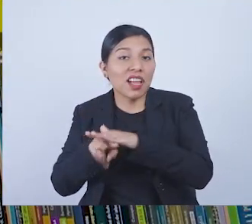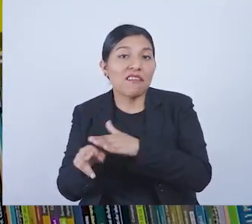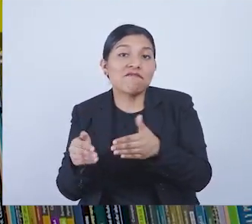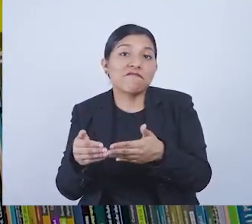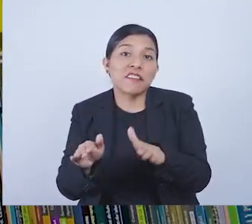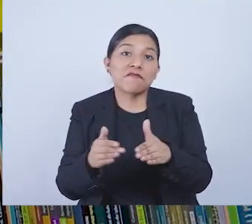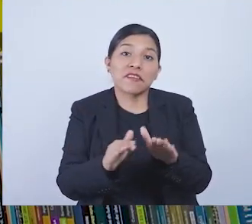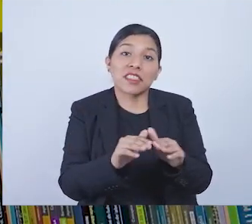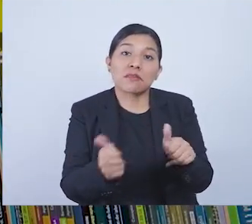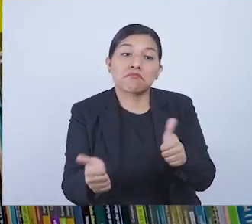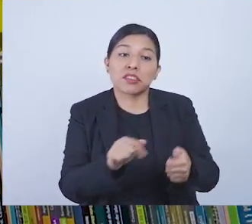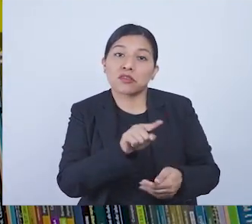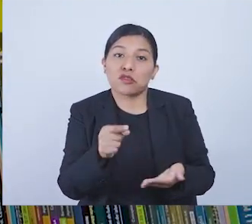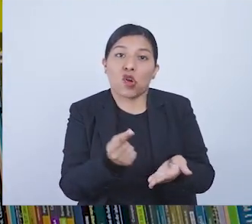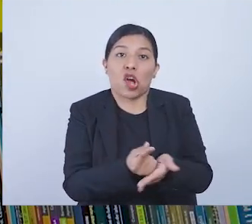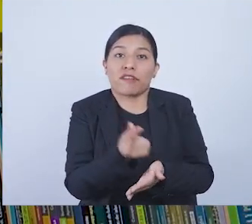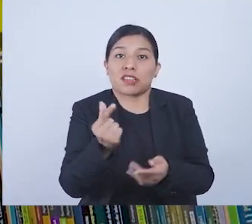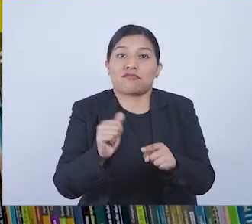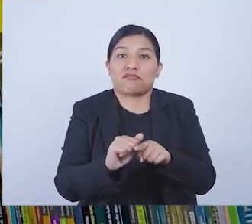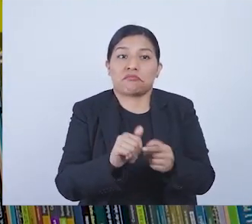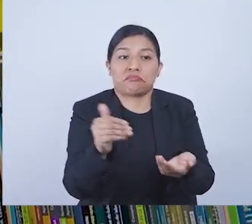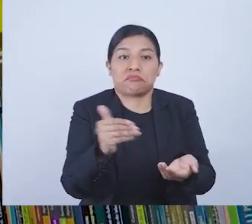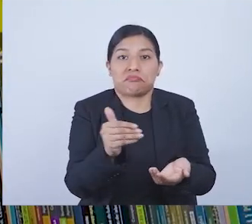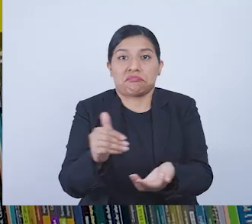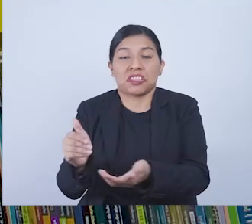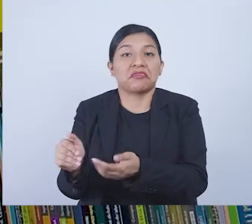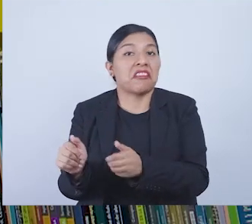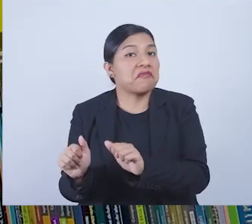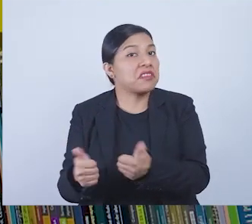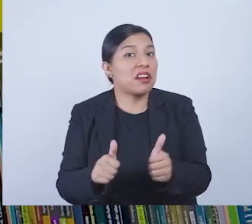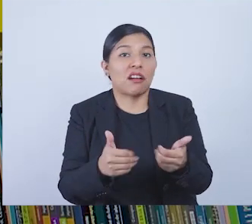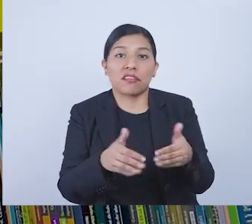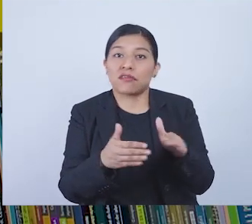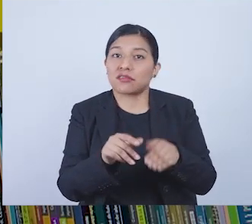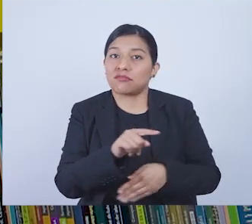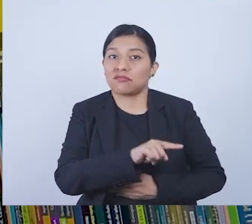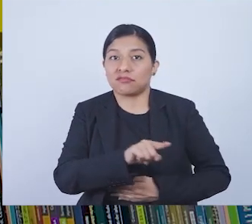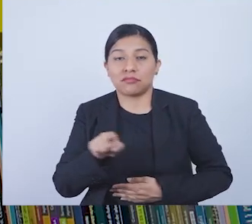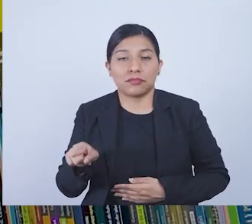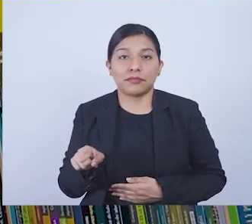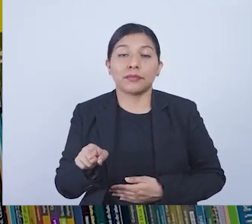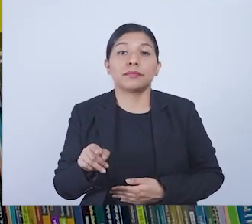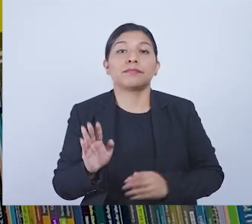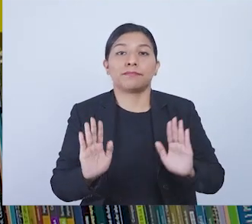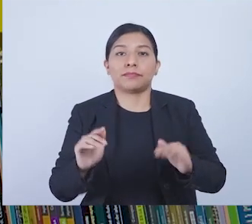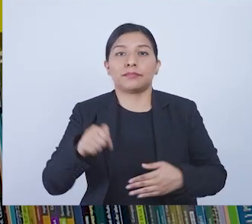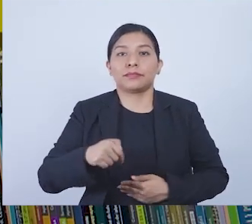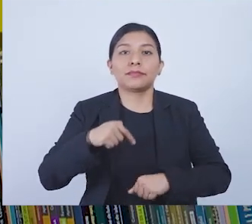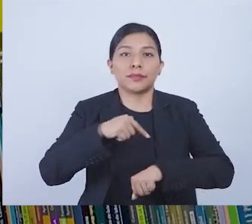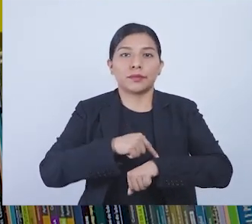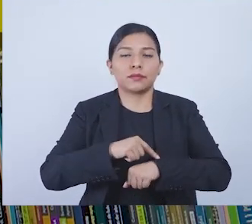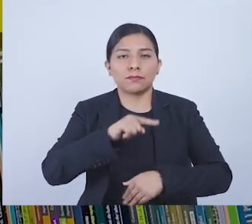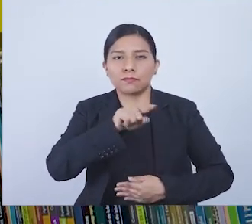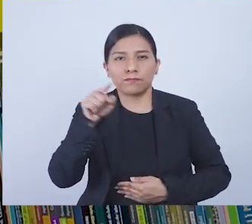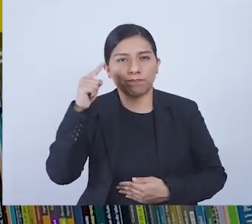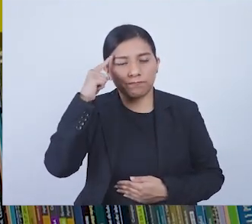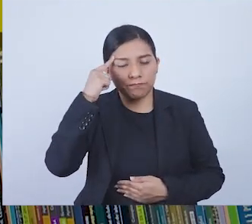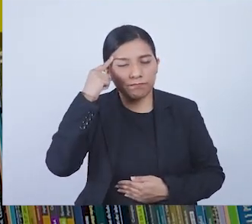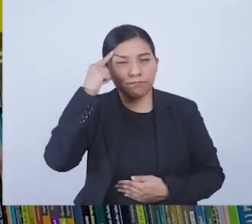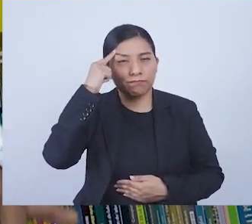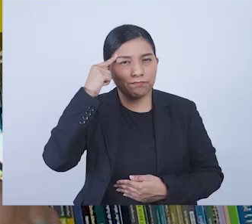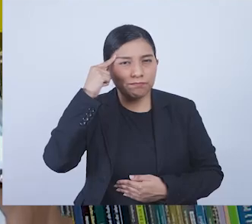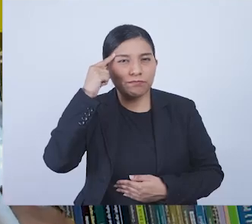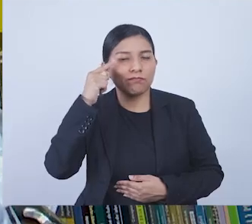que tengan en cada universidad. Pero al final consideramos que es el momento de reflexionar. Ha habido un